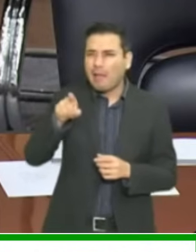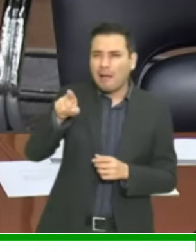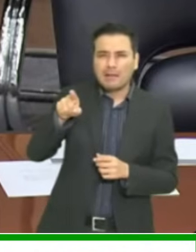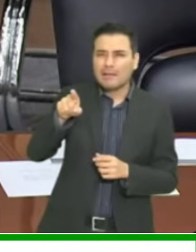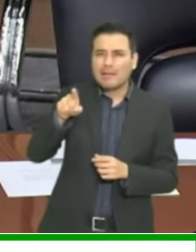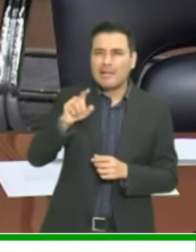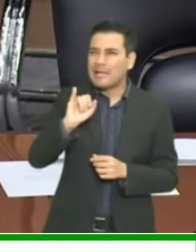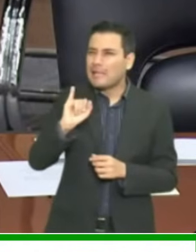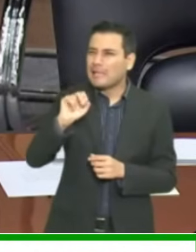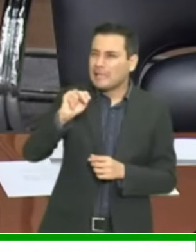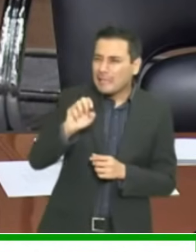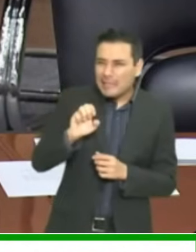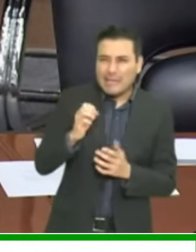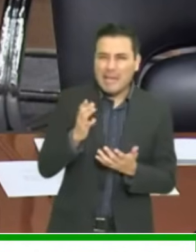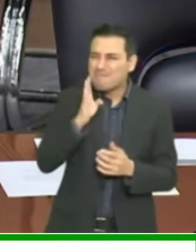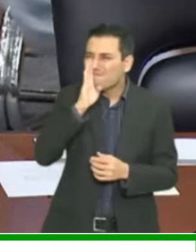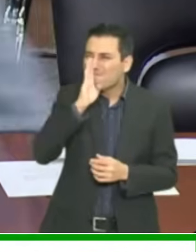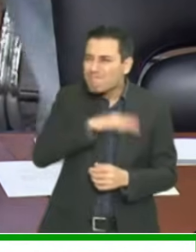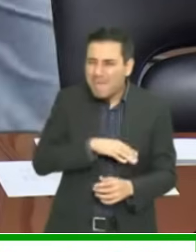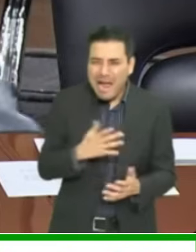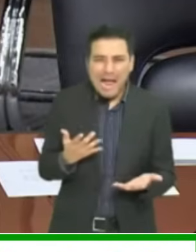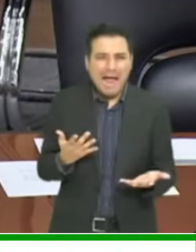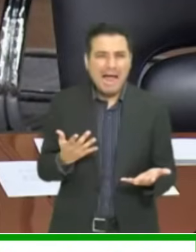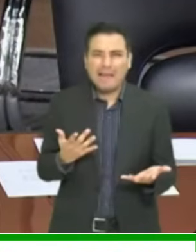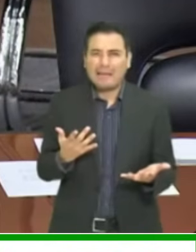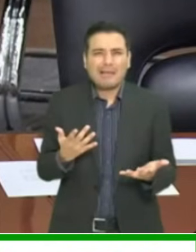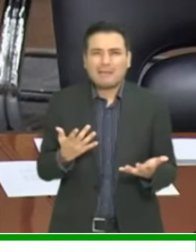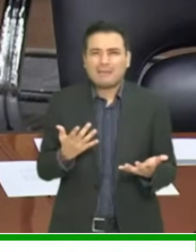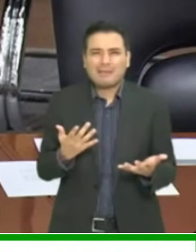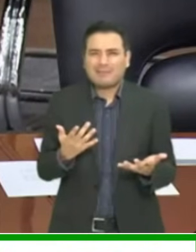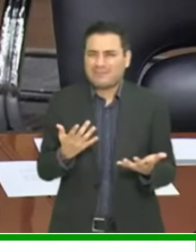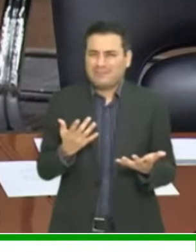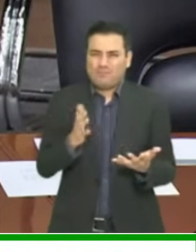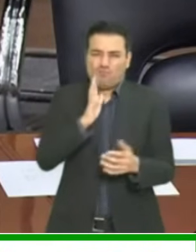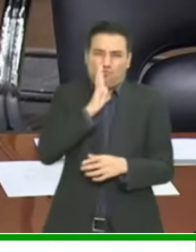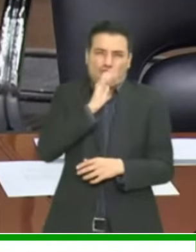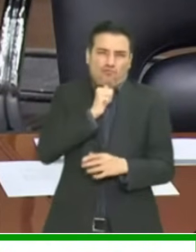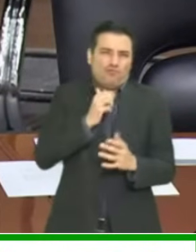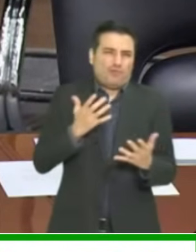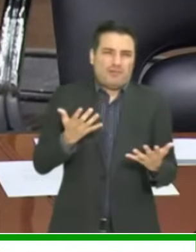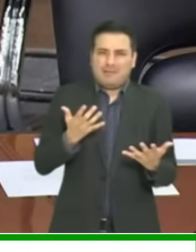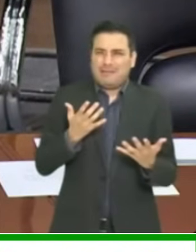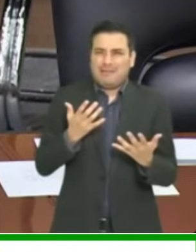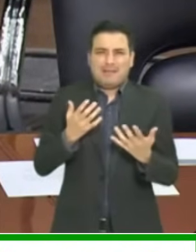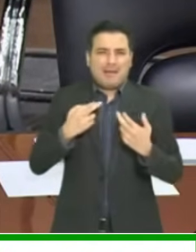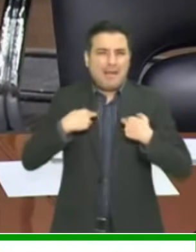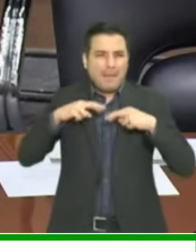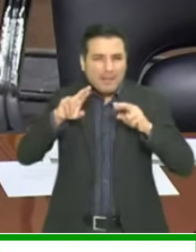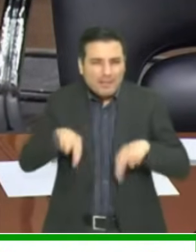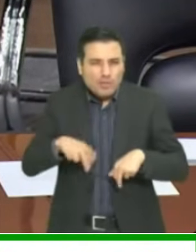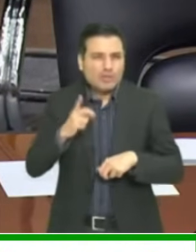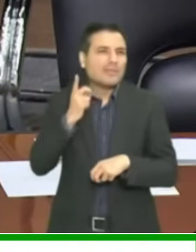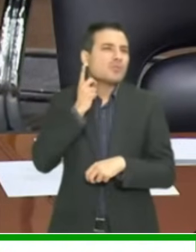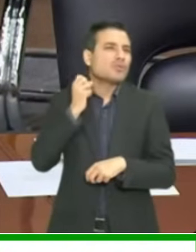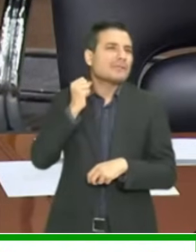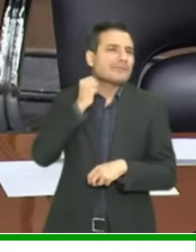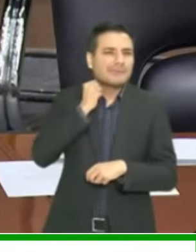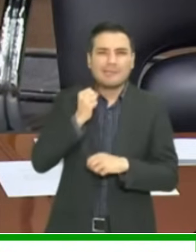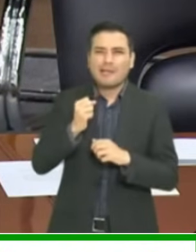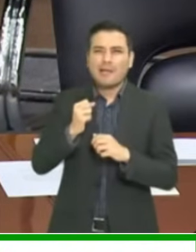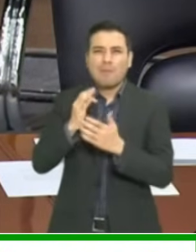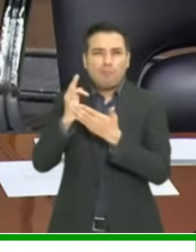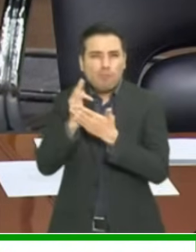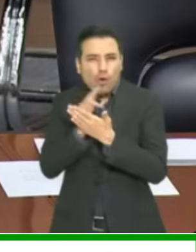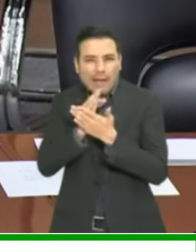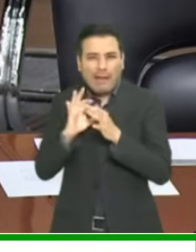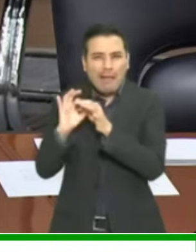mostrado por el INE en cuanto a la posibilidad de mínimos y máximos de la representación que pueden tener la coalición gobernante o la coalición